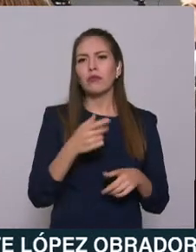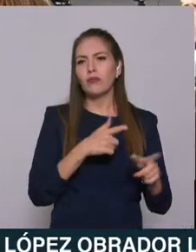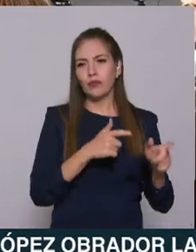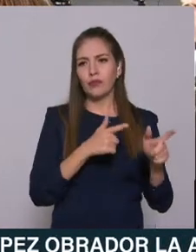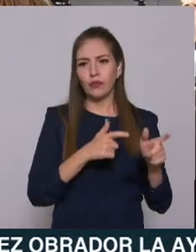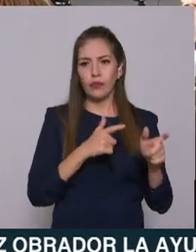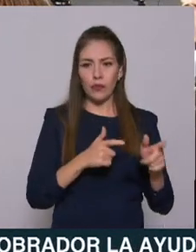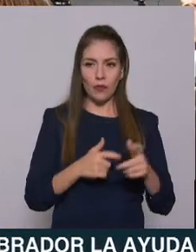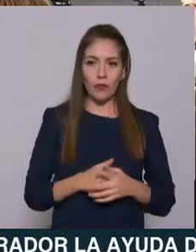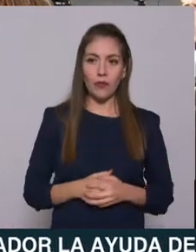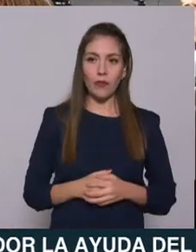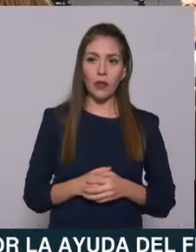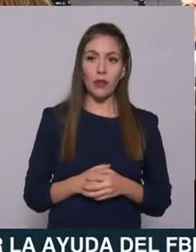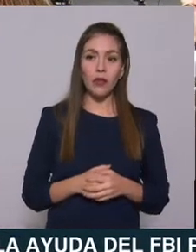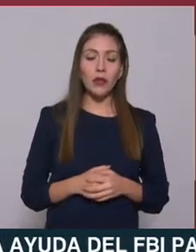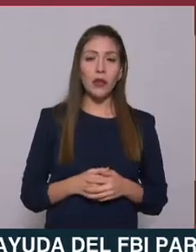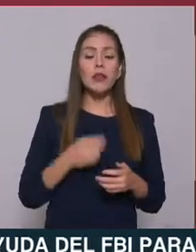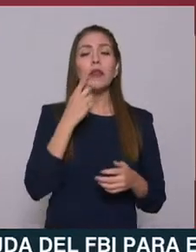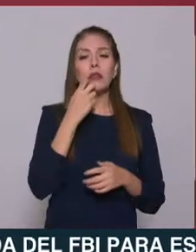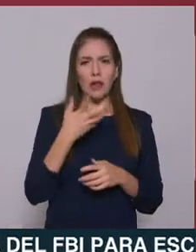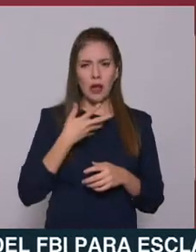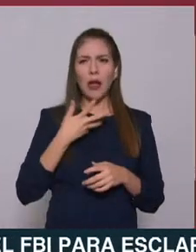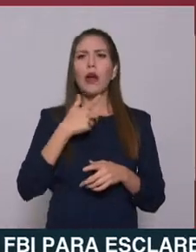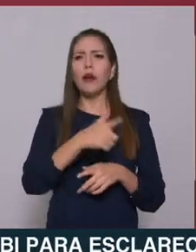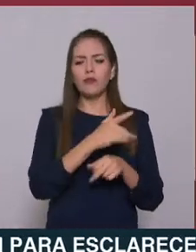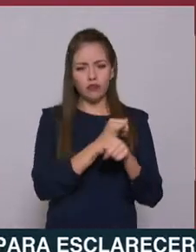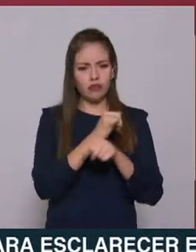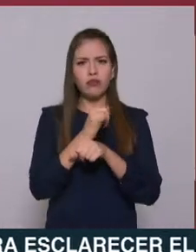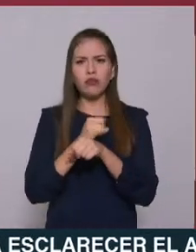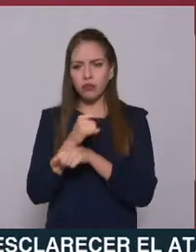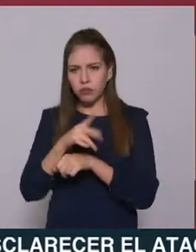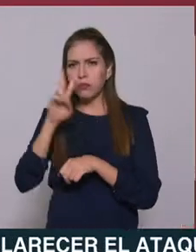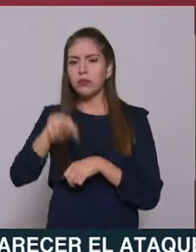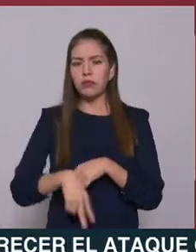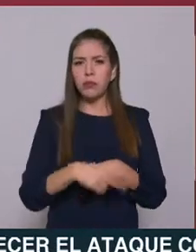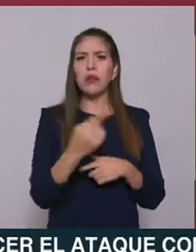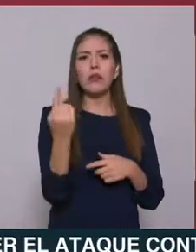avances serios en la investigación y garantizó que en estos hechos no habrá impunidad.